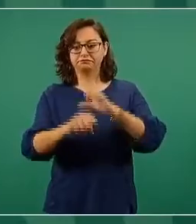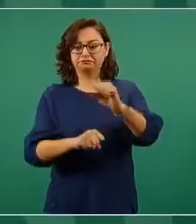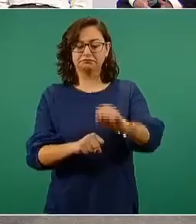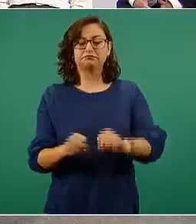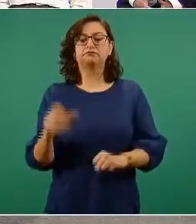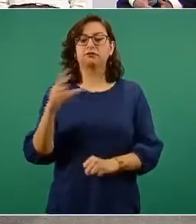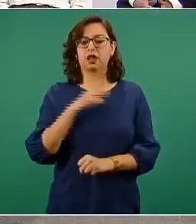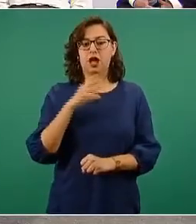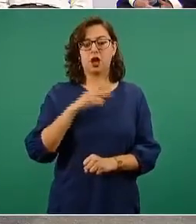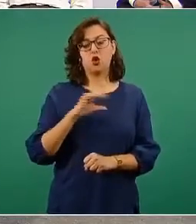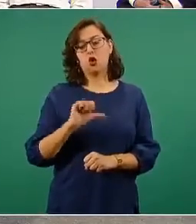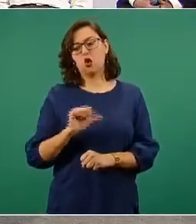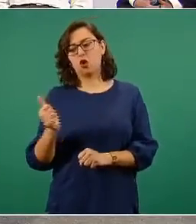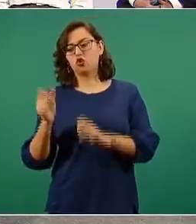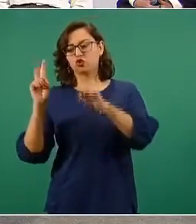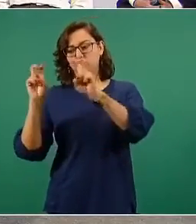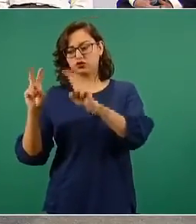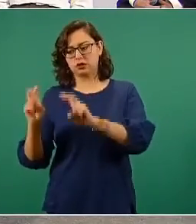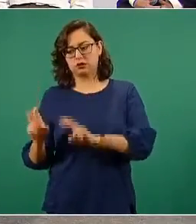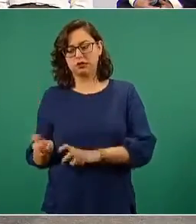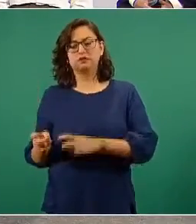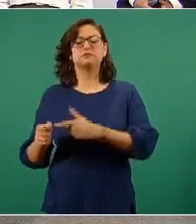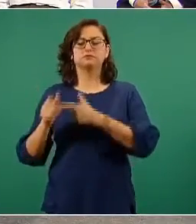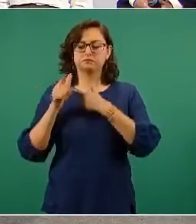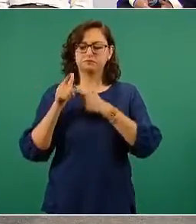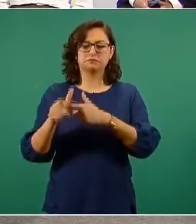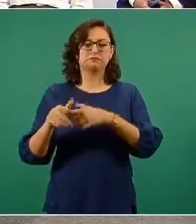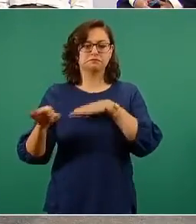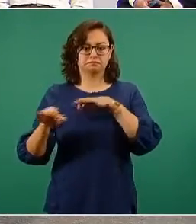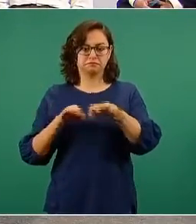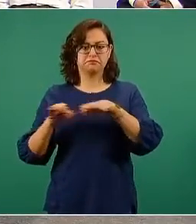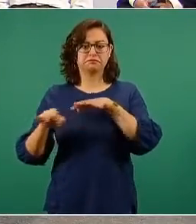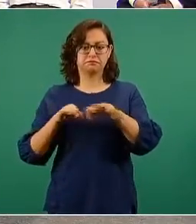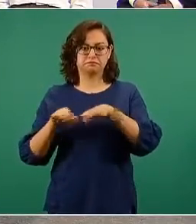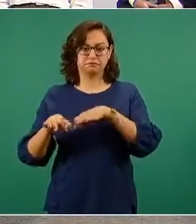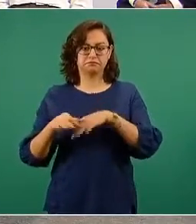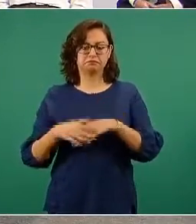en la agenda y vamos a seguir trabajando juntos. Pues muy bien.